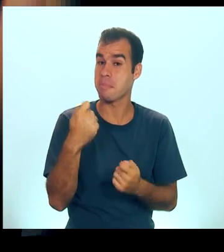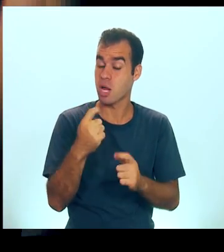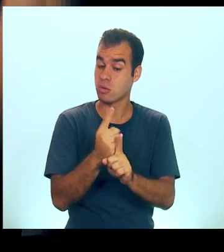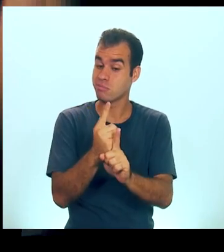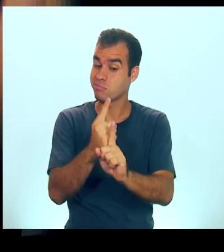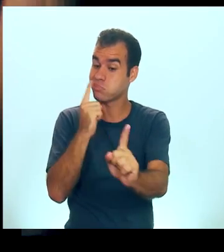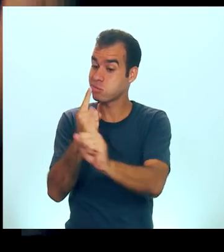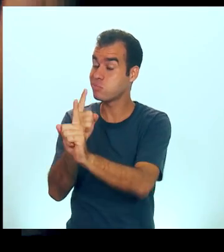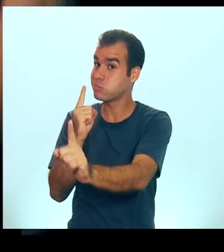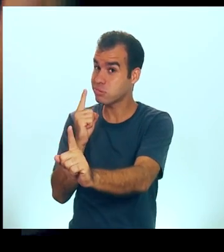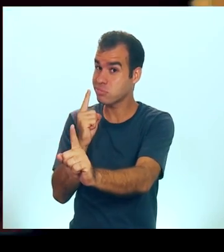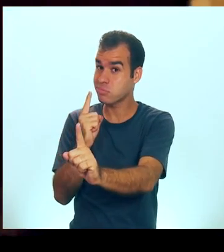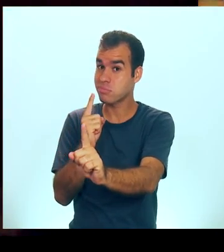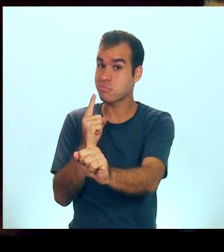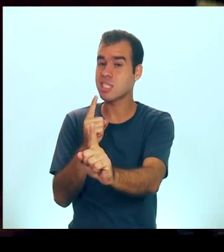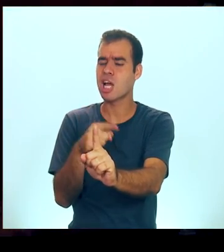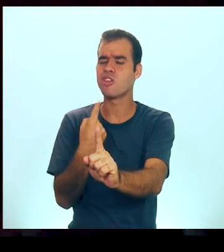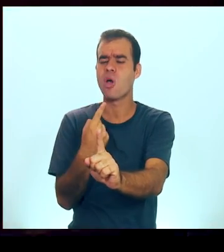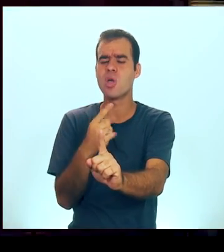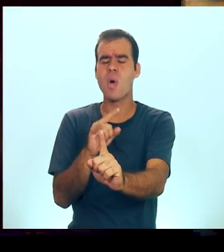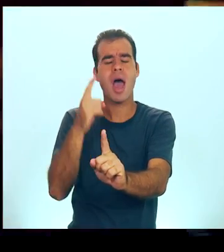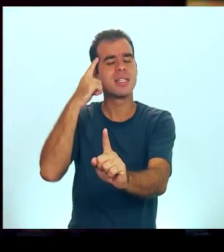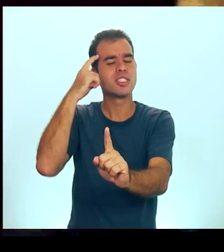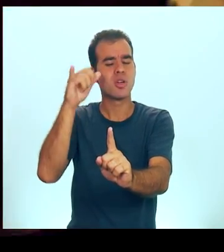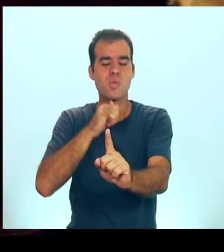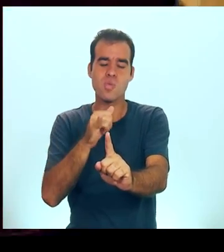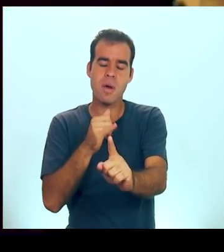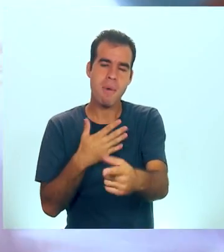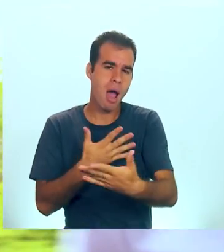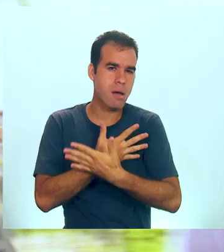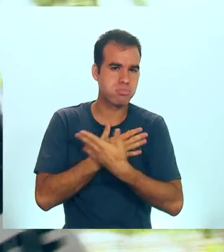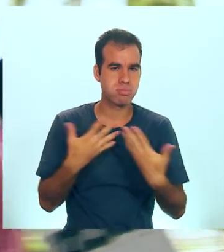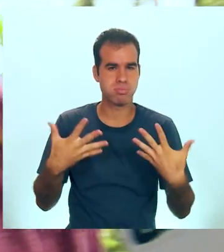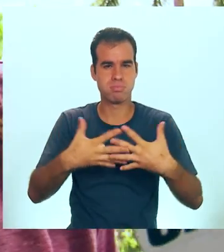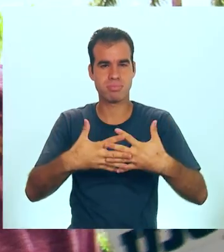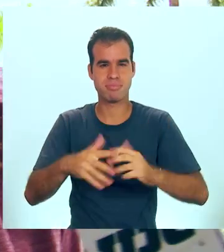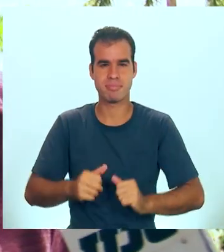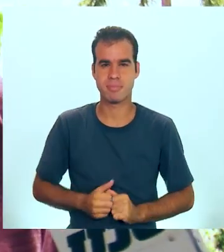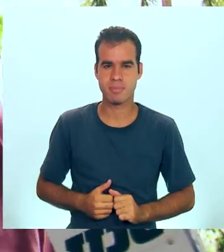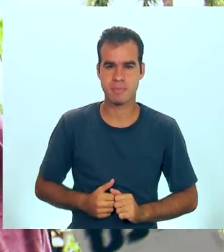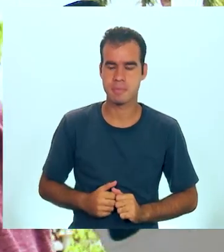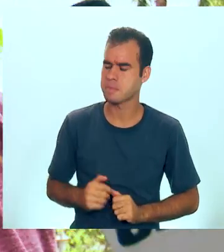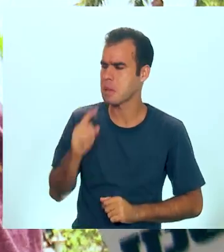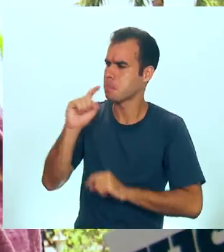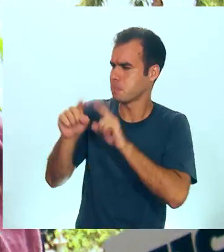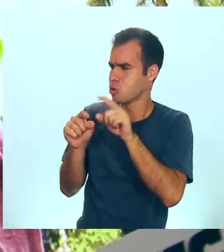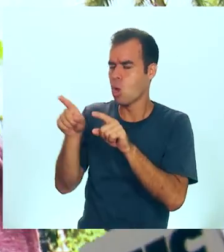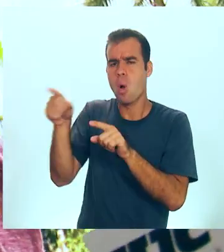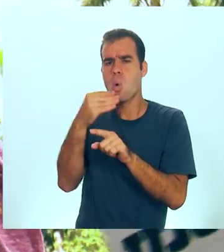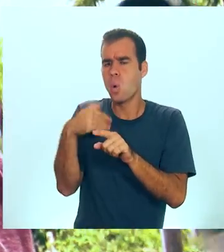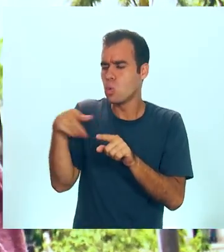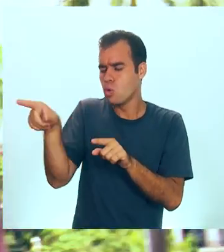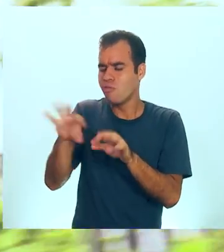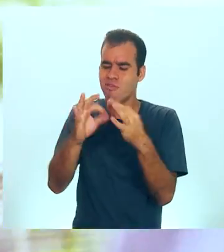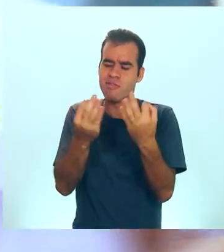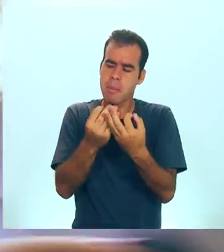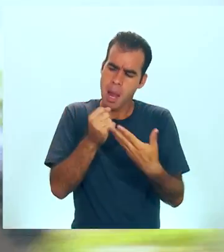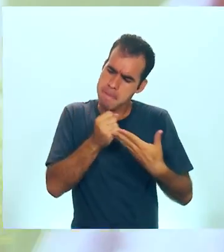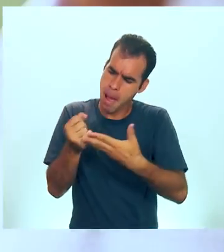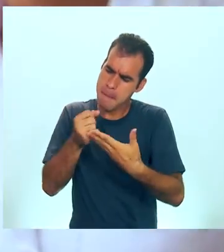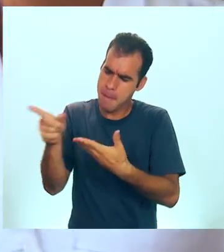social no me va a aislar de soñarte. ¿Cómo se tomó tu familia que tú formaras parte de las pesquisas?